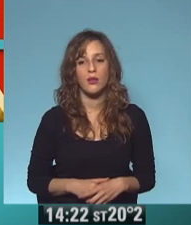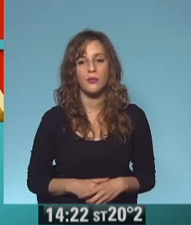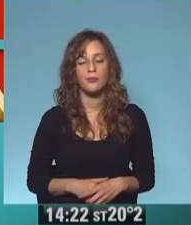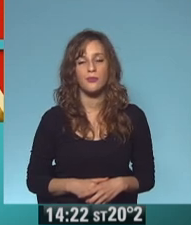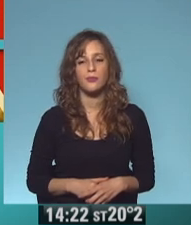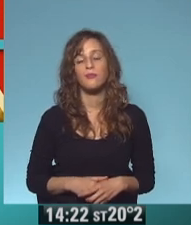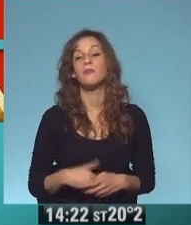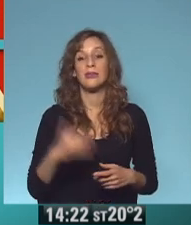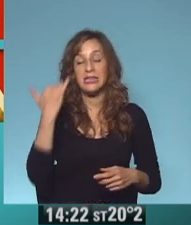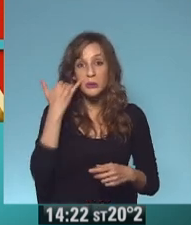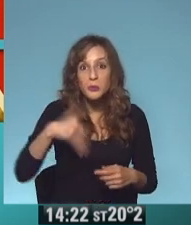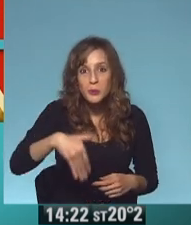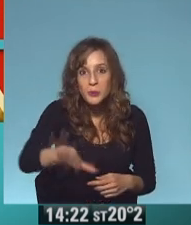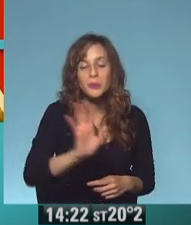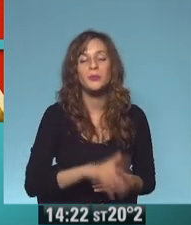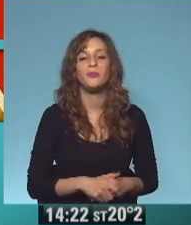¡Ya está por arrancar!